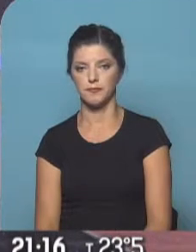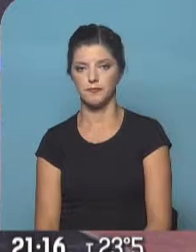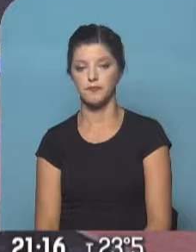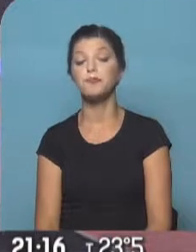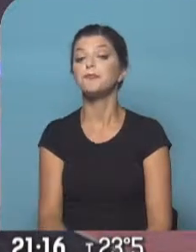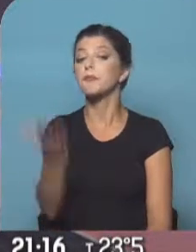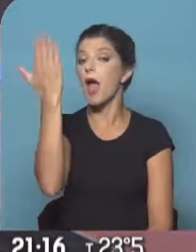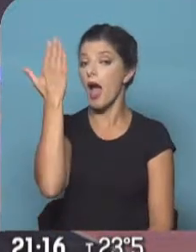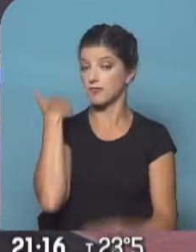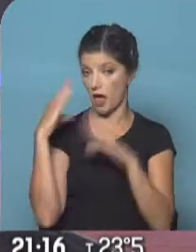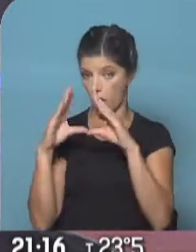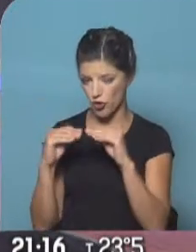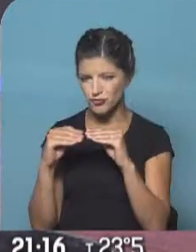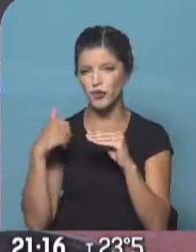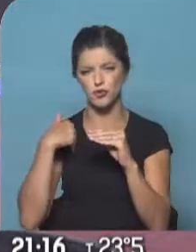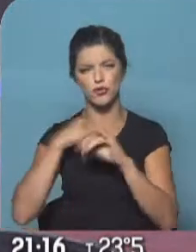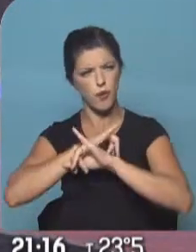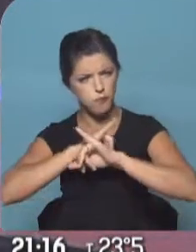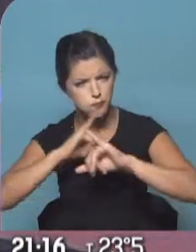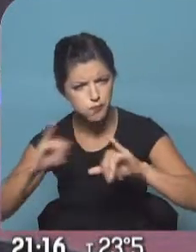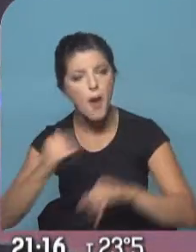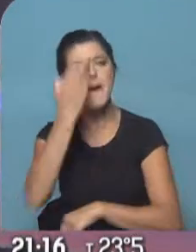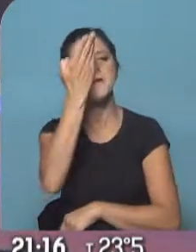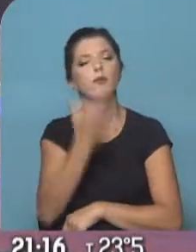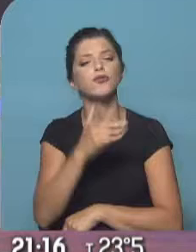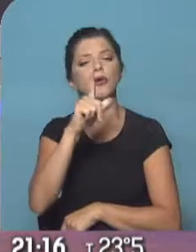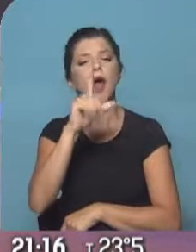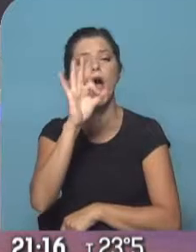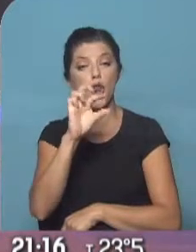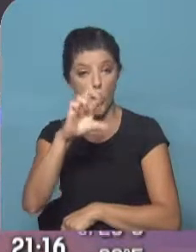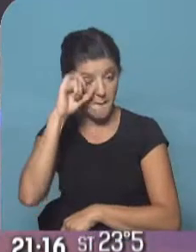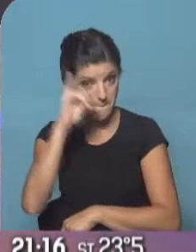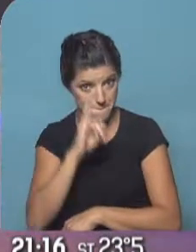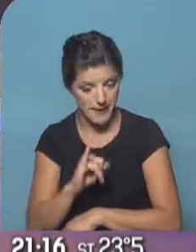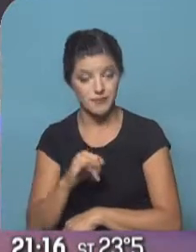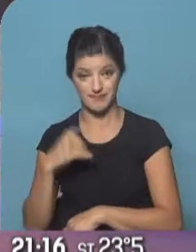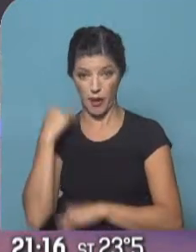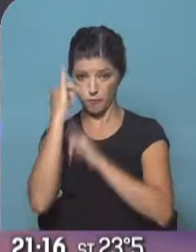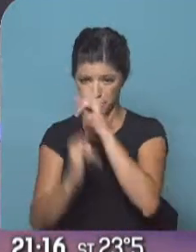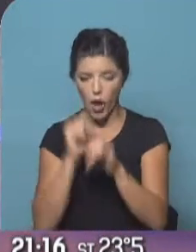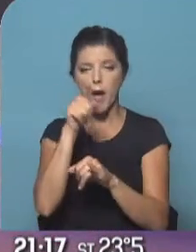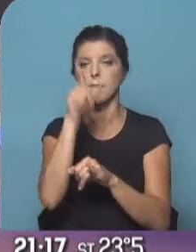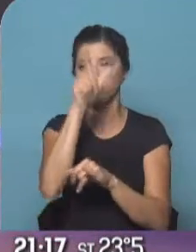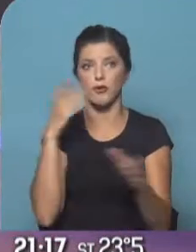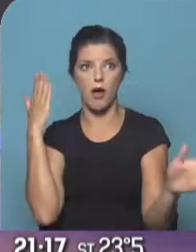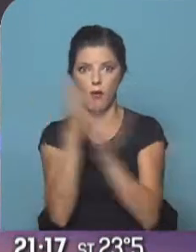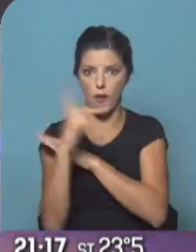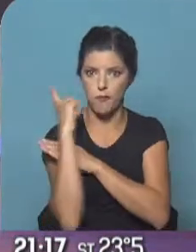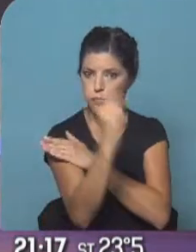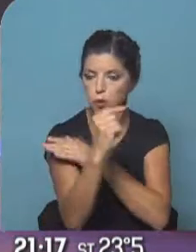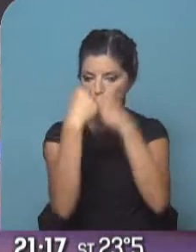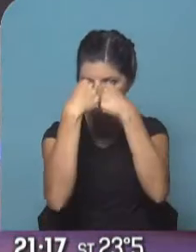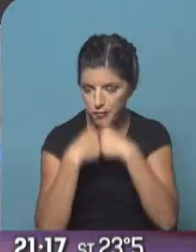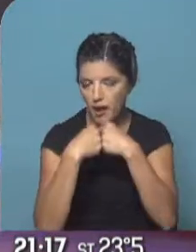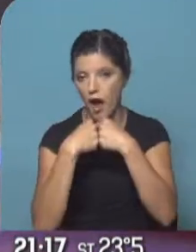Anoche a esta hora, cuando informábamos sobre Cristóbal López, decíamos que estaba prófugo porque lo estaban buscando, porque había sido procesado con prisión